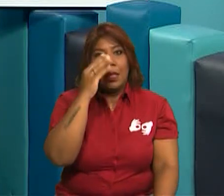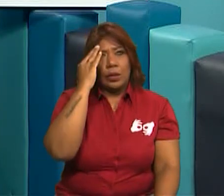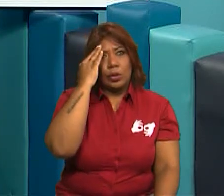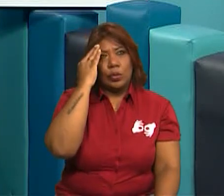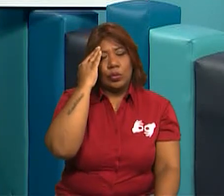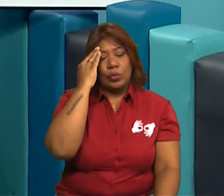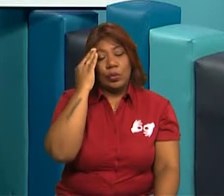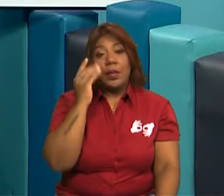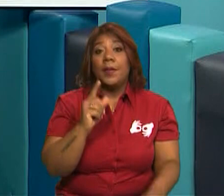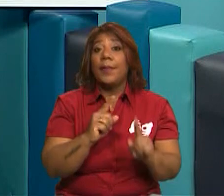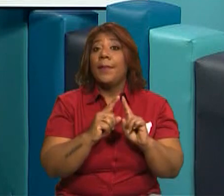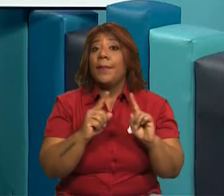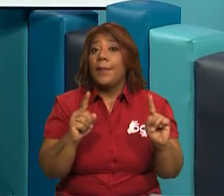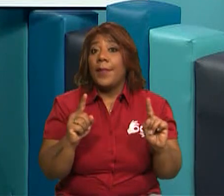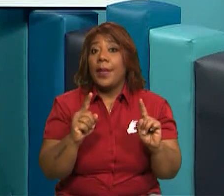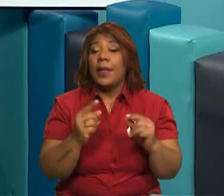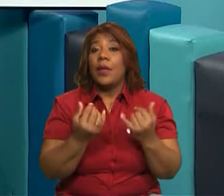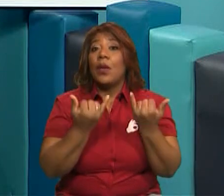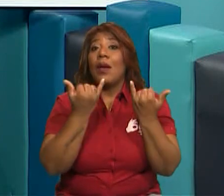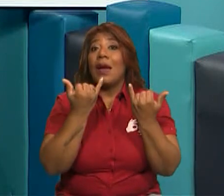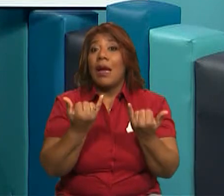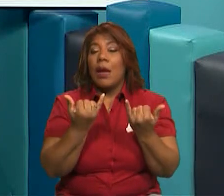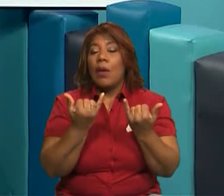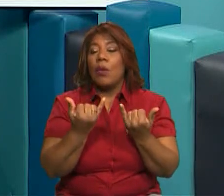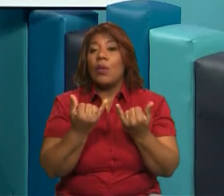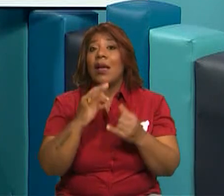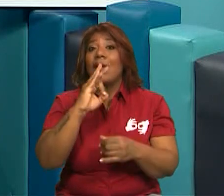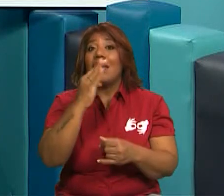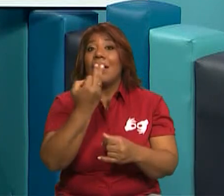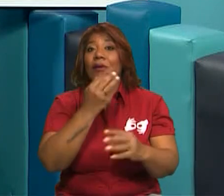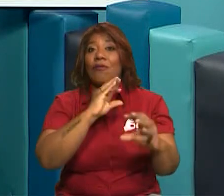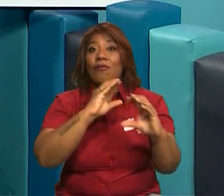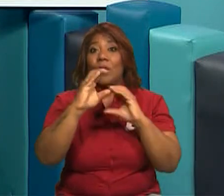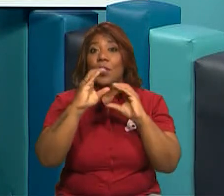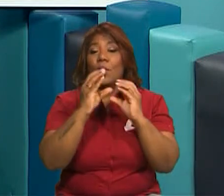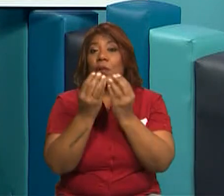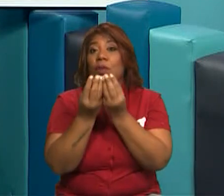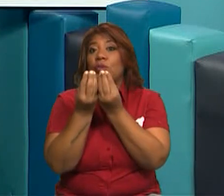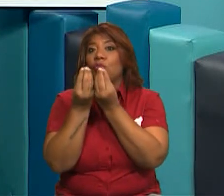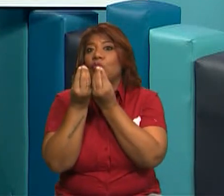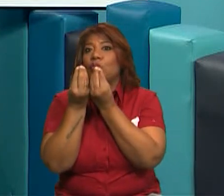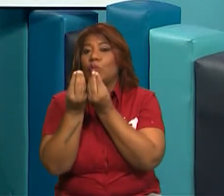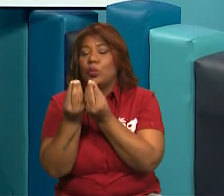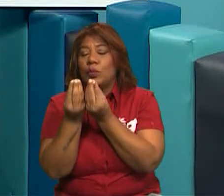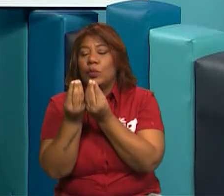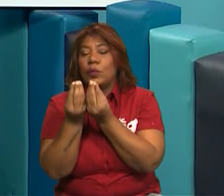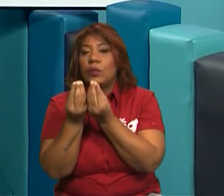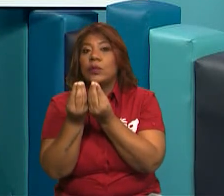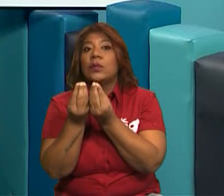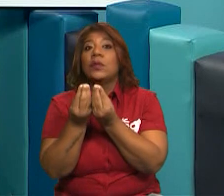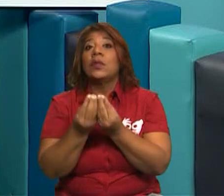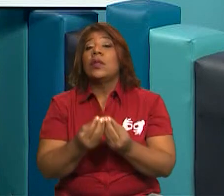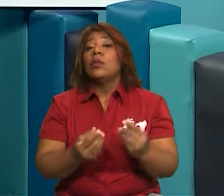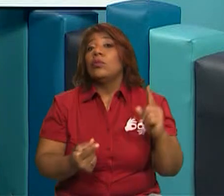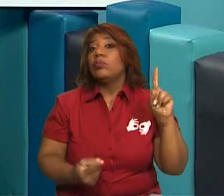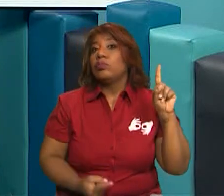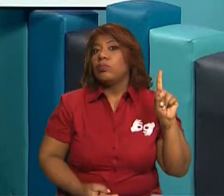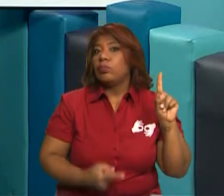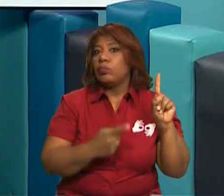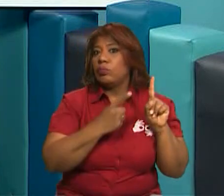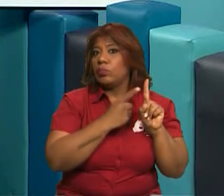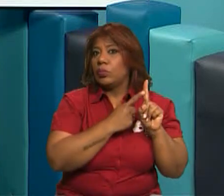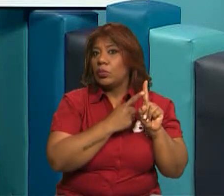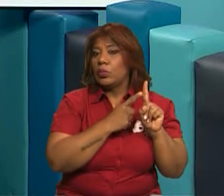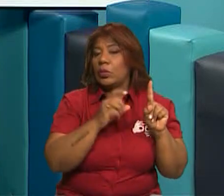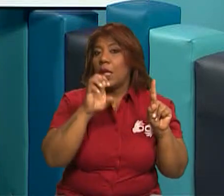Sin embargo, aquí estamos hablando de los medios de comunicación en masa, o sea, que tienen un solo emisor y